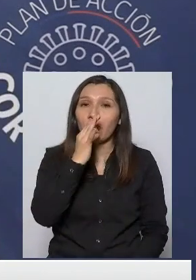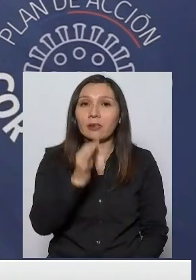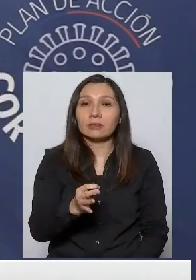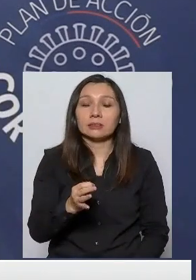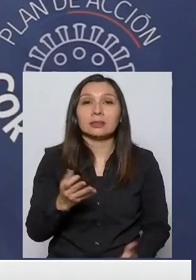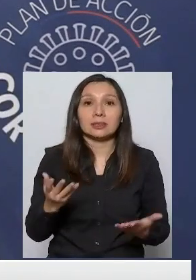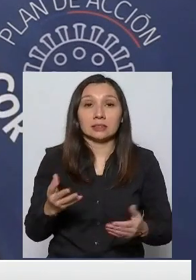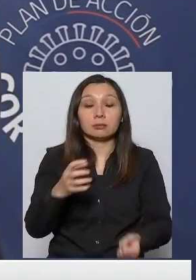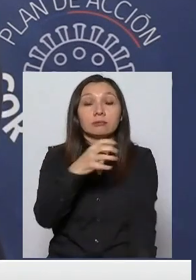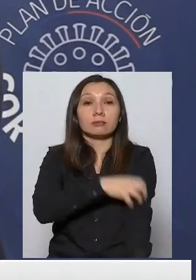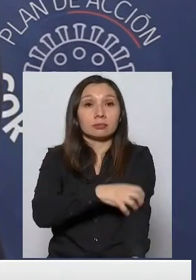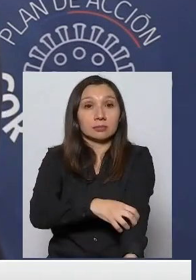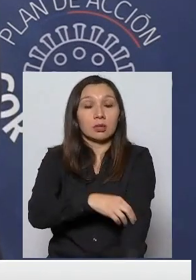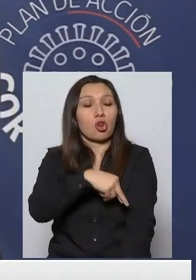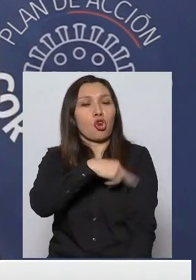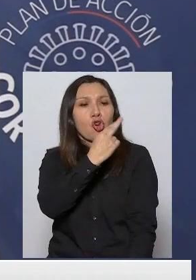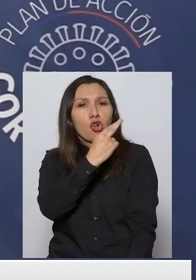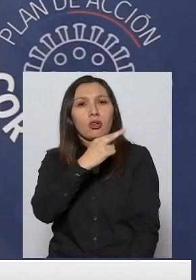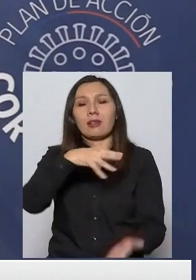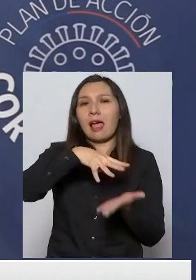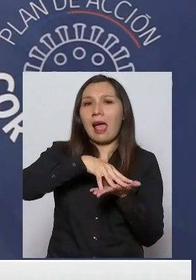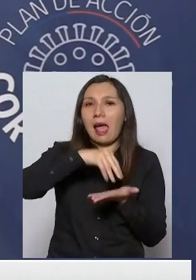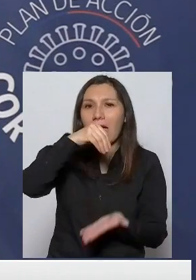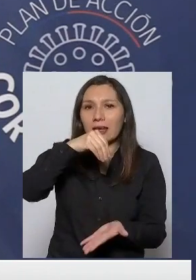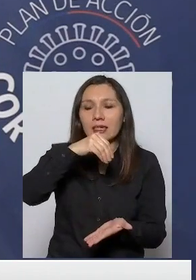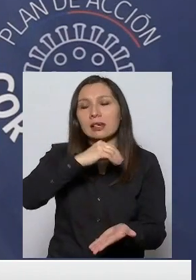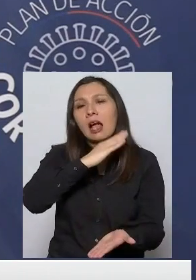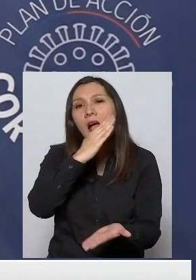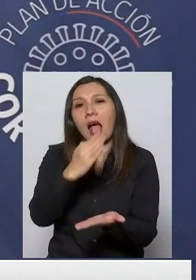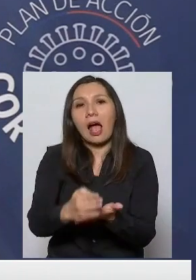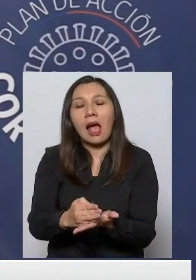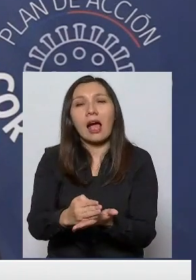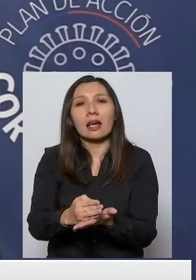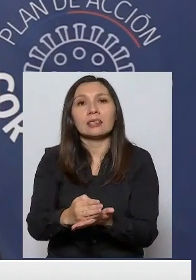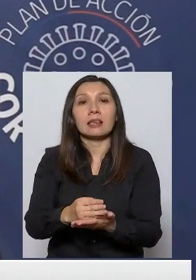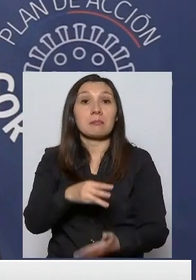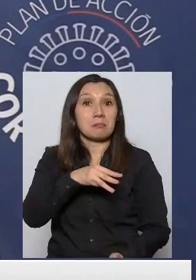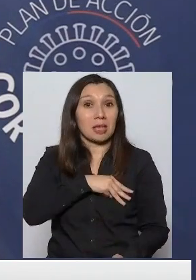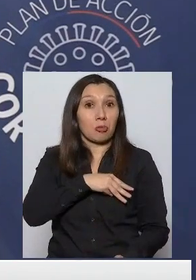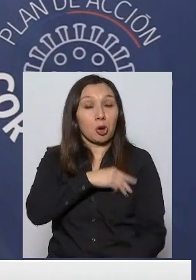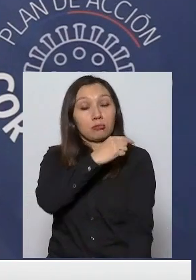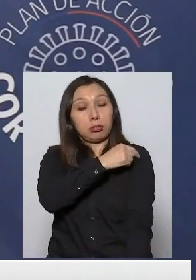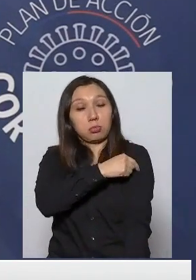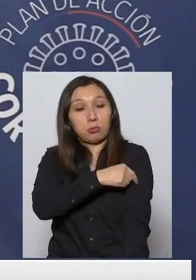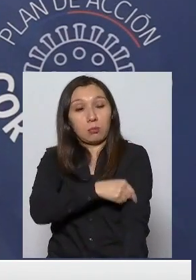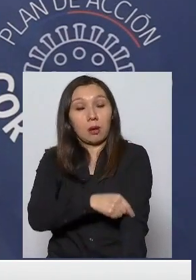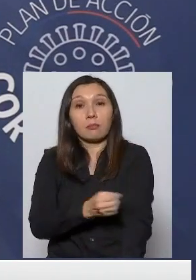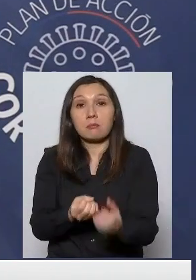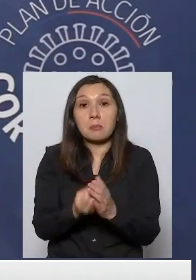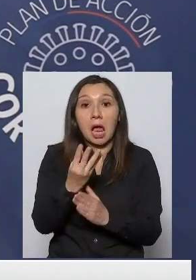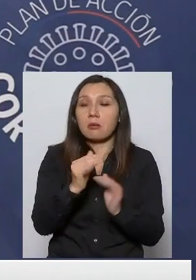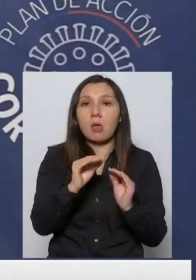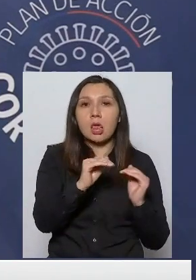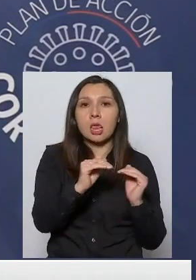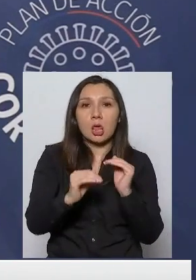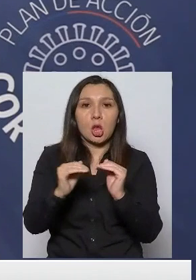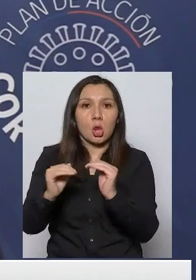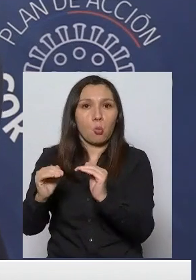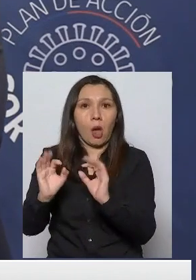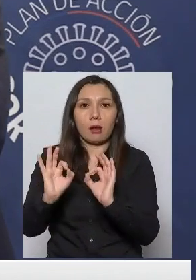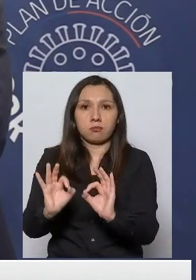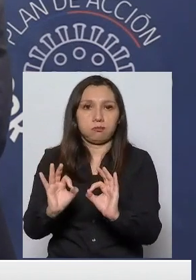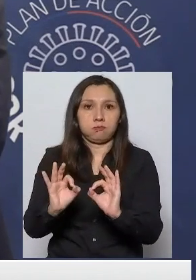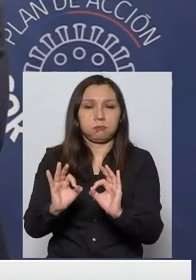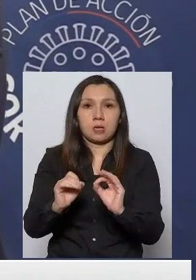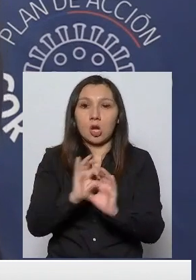que en las regiones del norte de arica hasta la región metropolitana los casos nuevos se han mantenido en